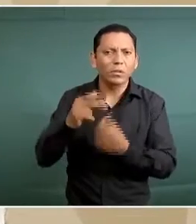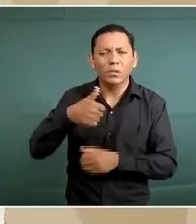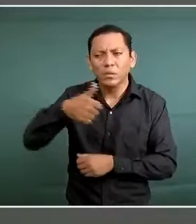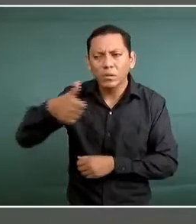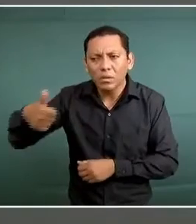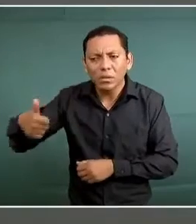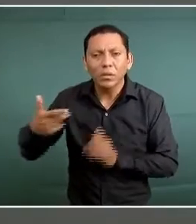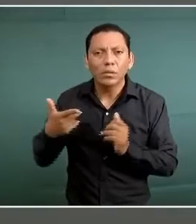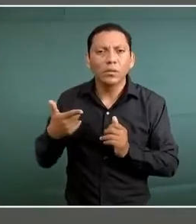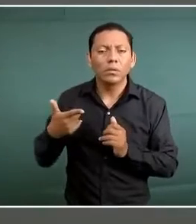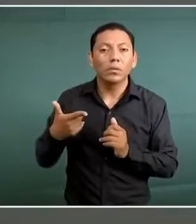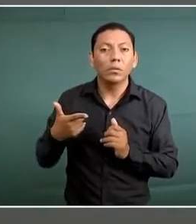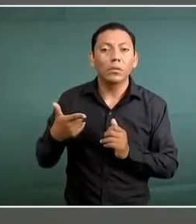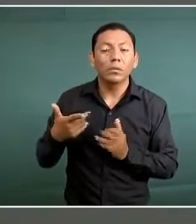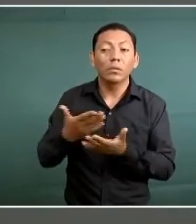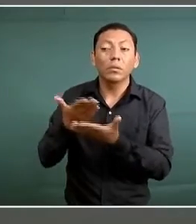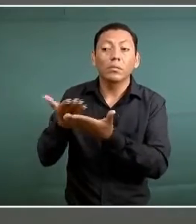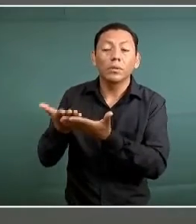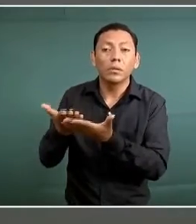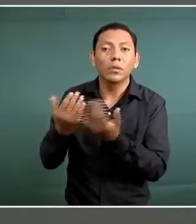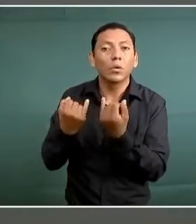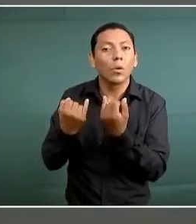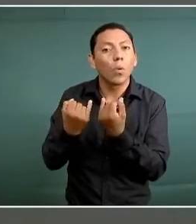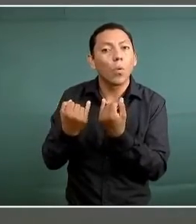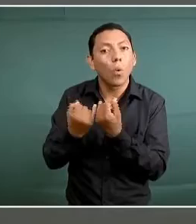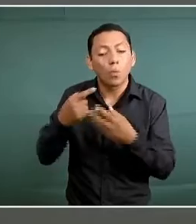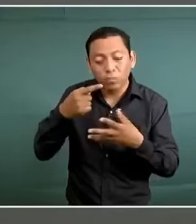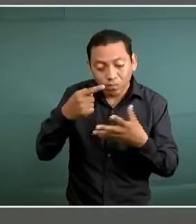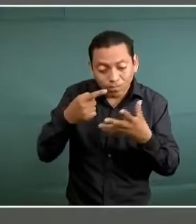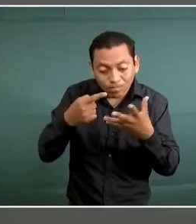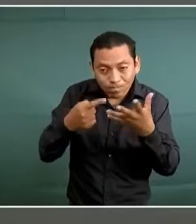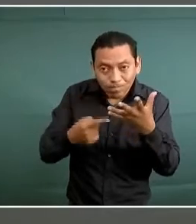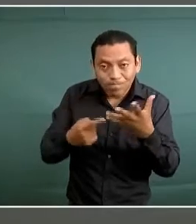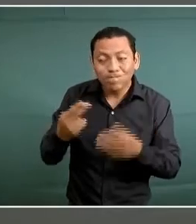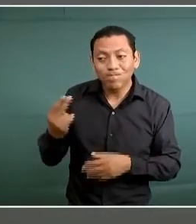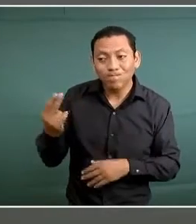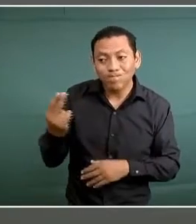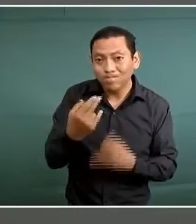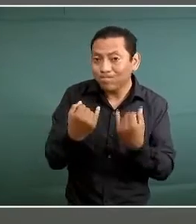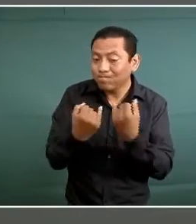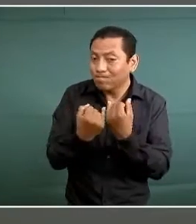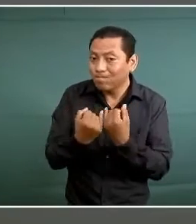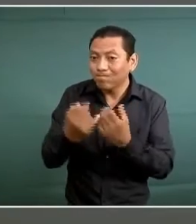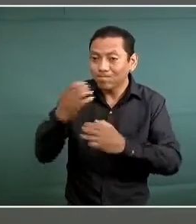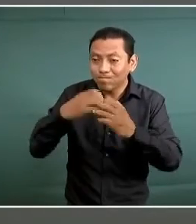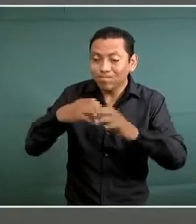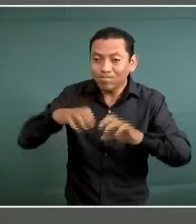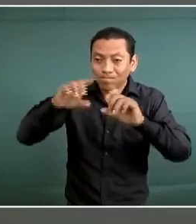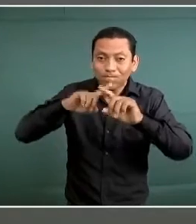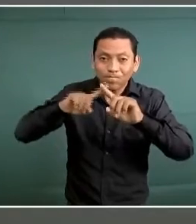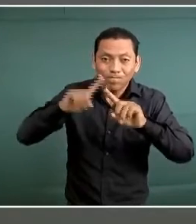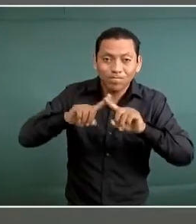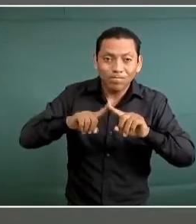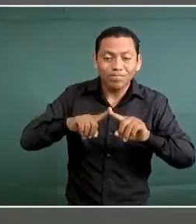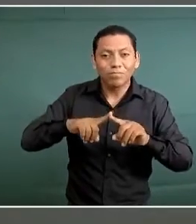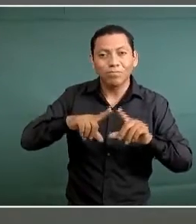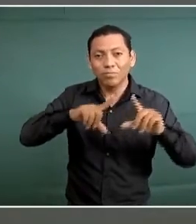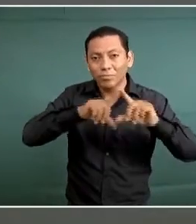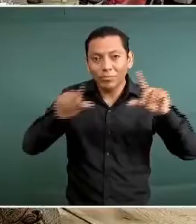se les está pidiendo que actúen igual en el caso de las plantas establecidas en México